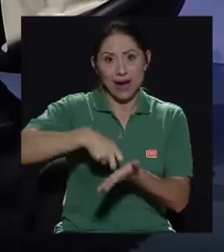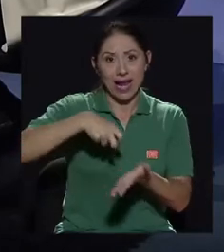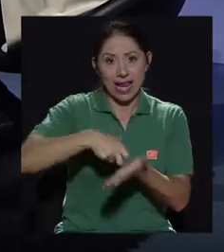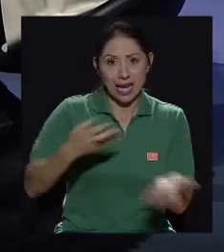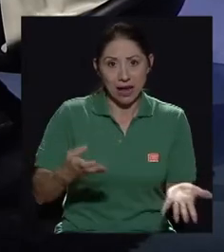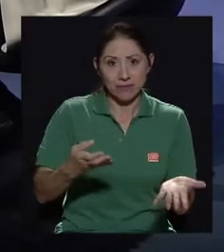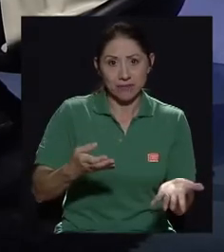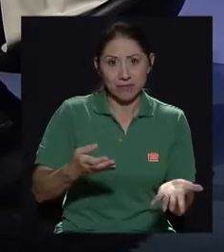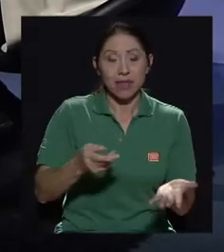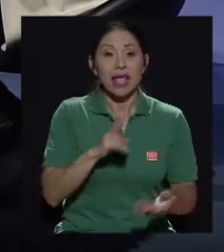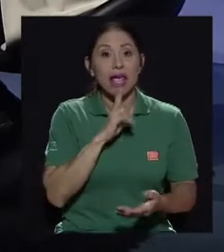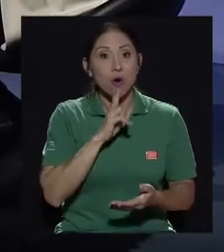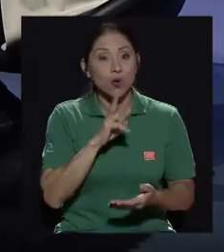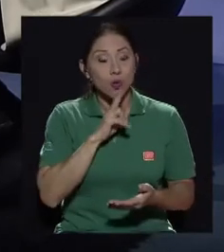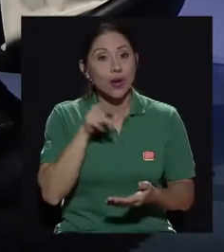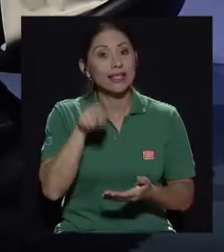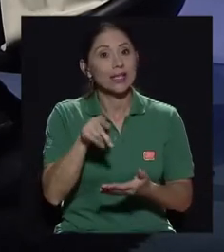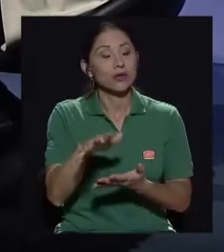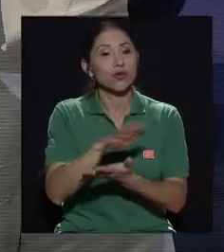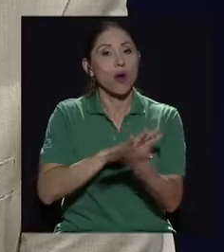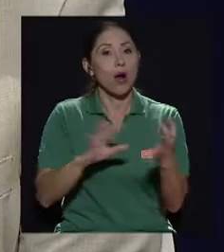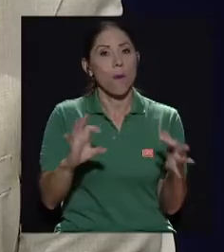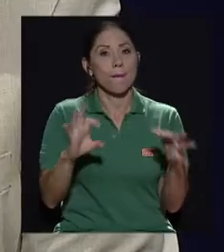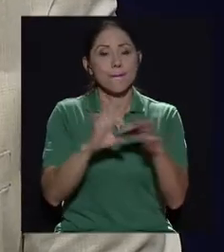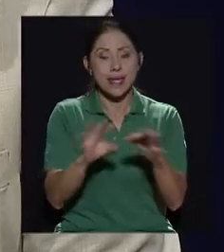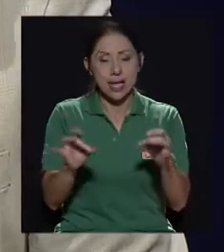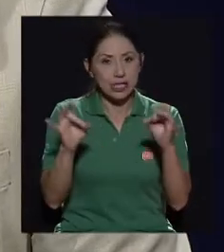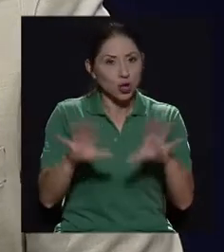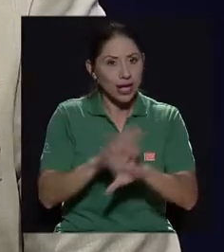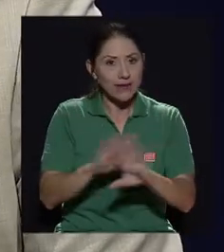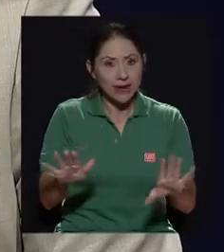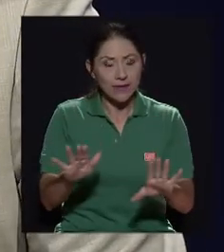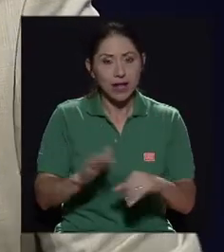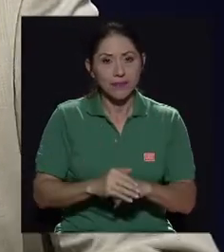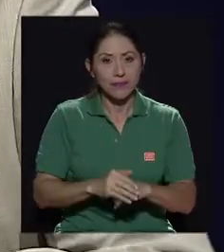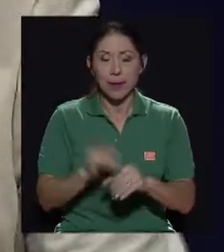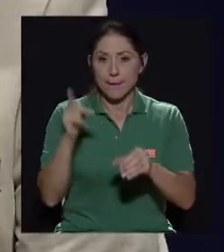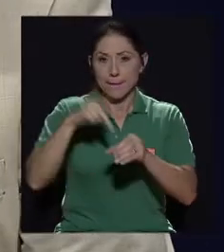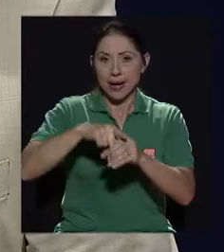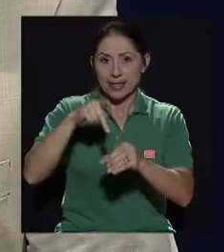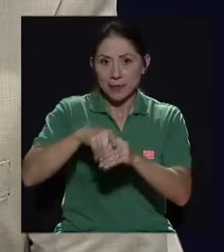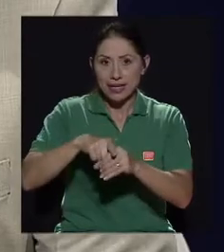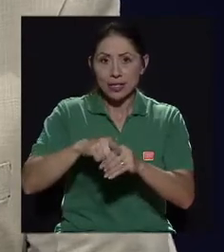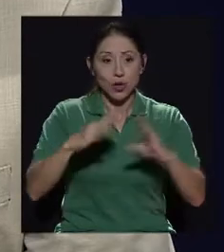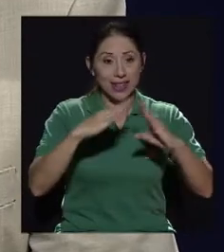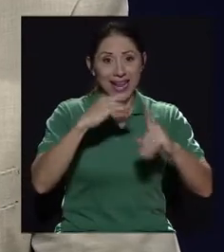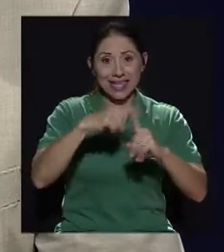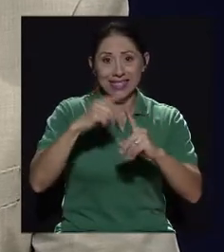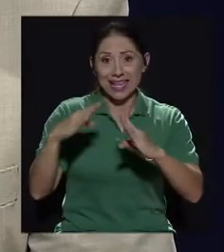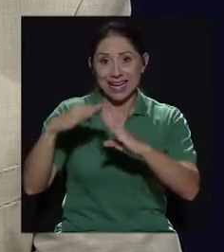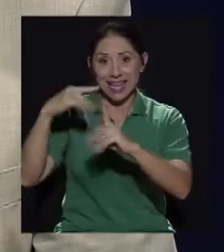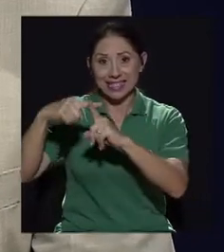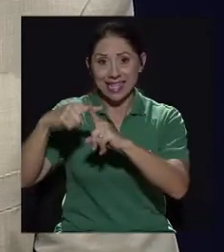combinación que en honduras ha sido terrible que ha sido terrible este la participación de las iglesias cristiano angélica